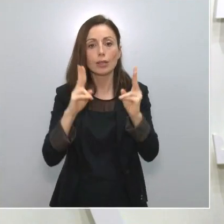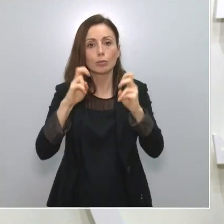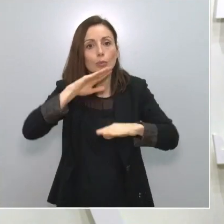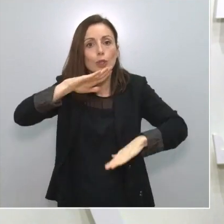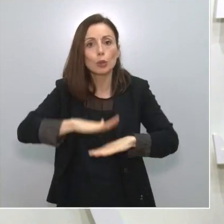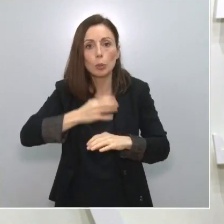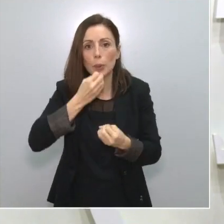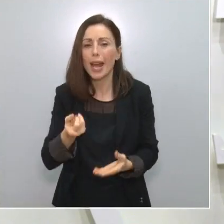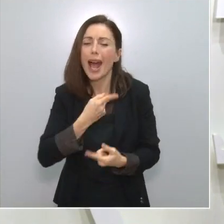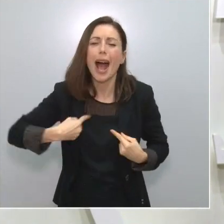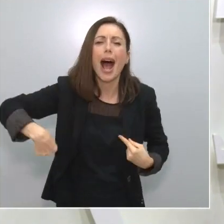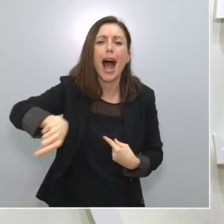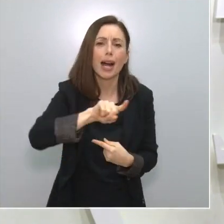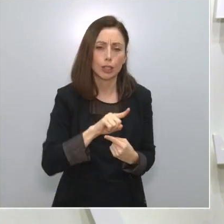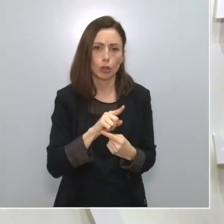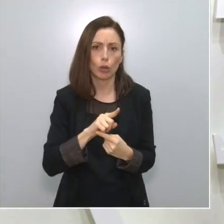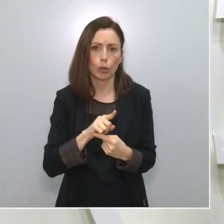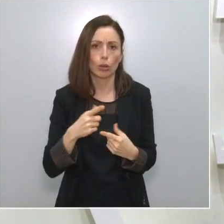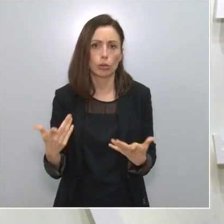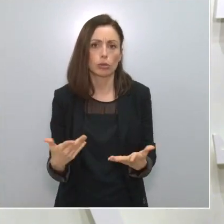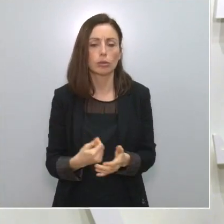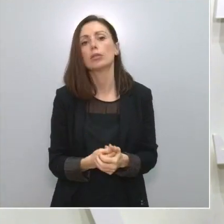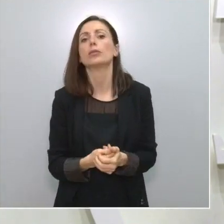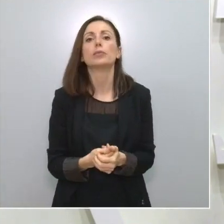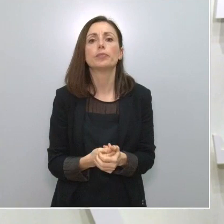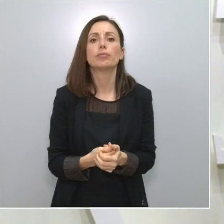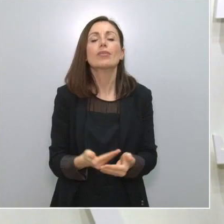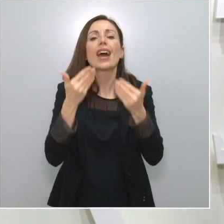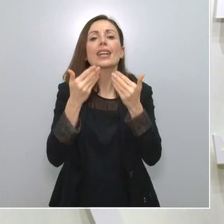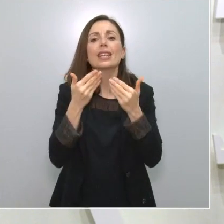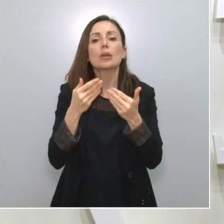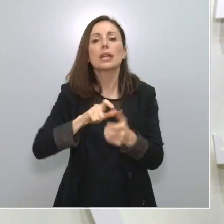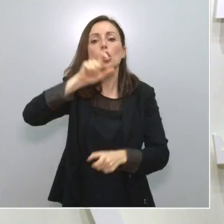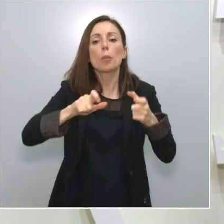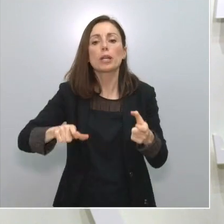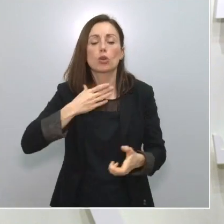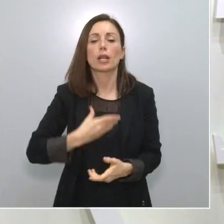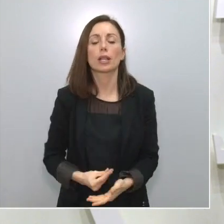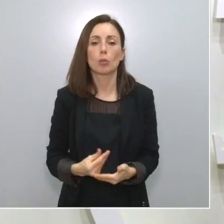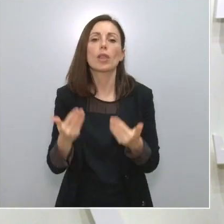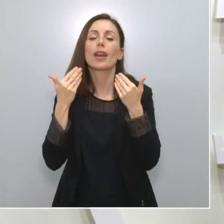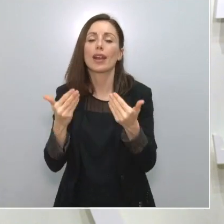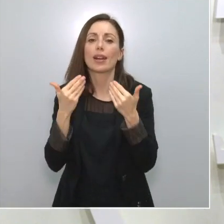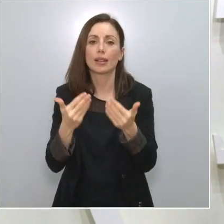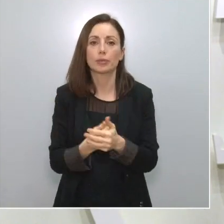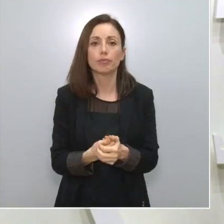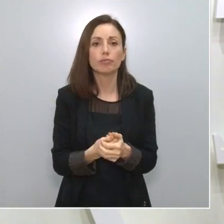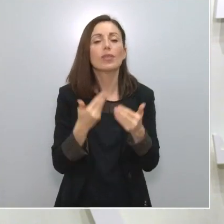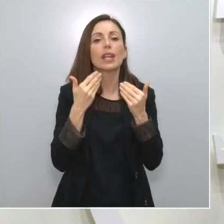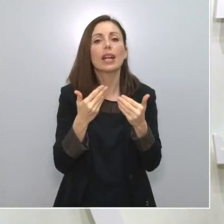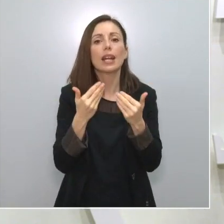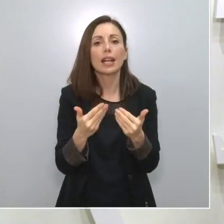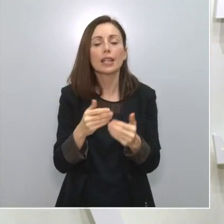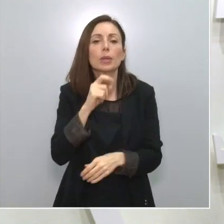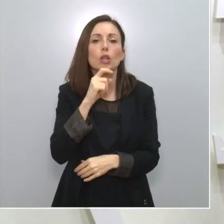todos, sin distinción, el agradecimiento de todos los murcianos. Vuestro sacrificio se traduce en las personas